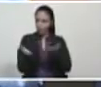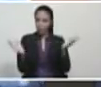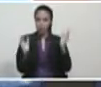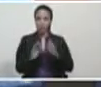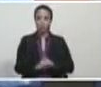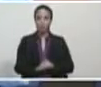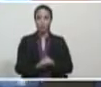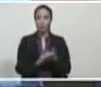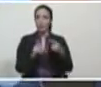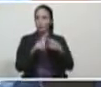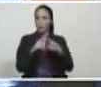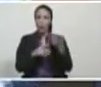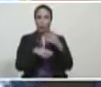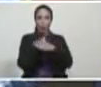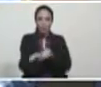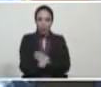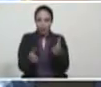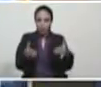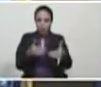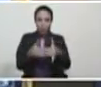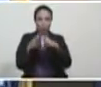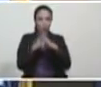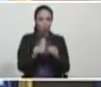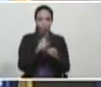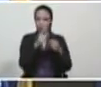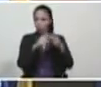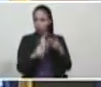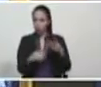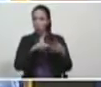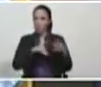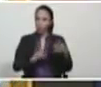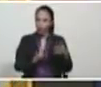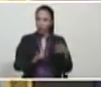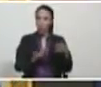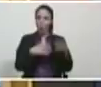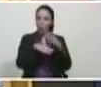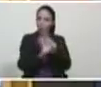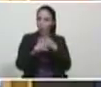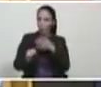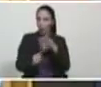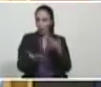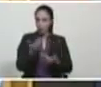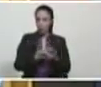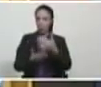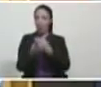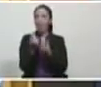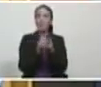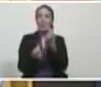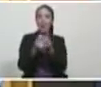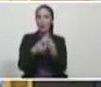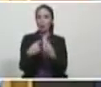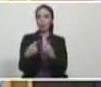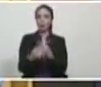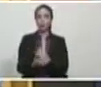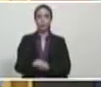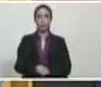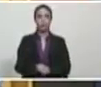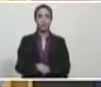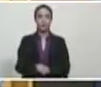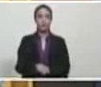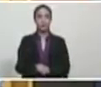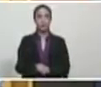Para tener acceso al kit, para eso es dispuesto un financiamiento